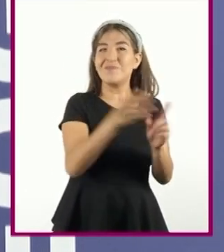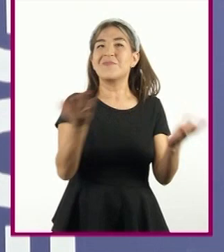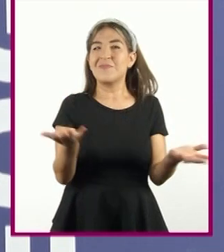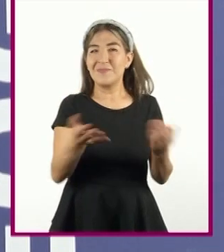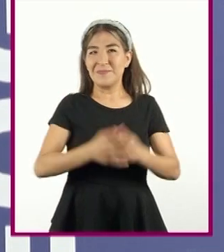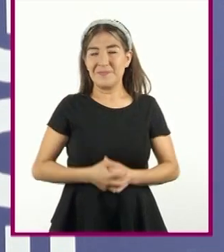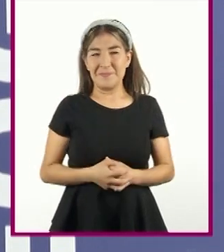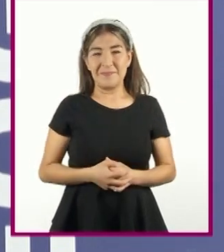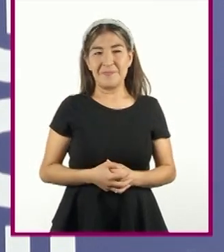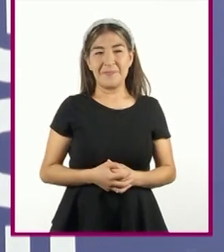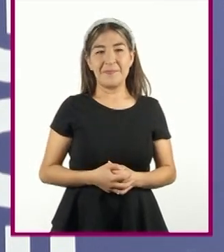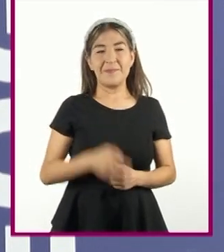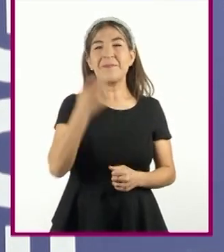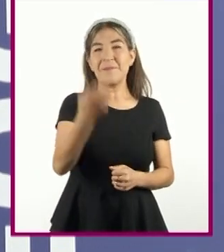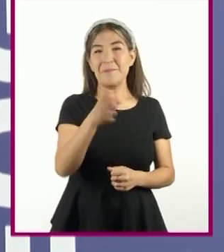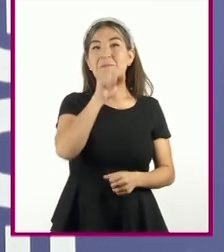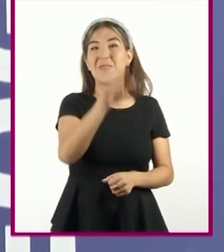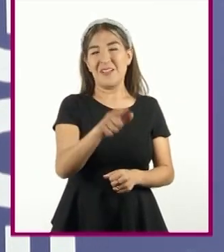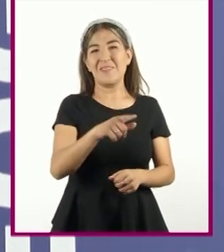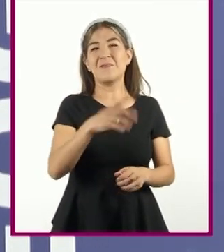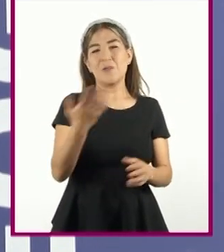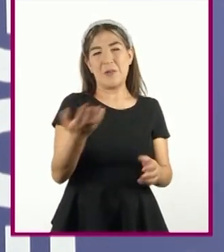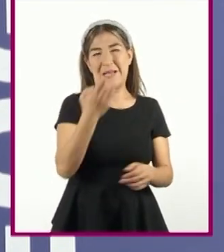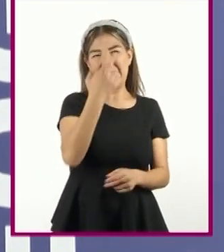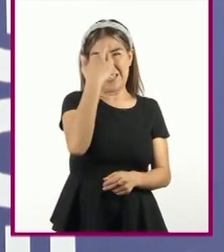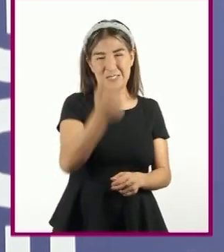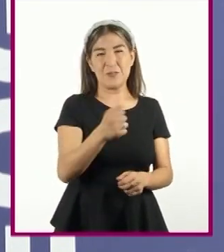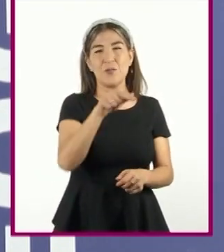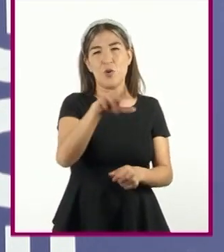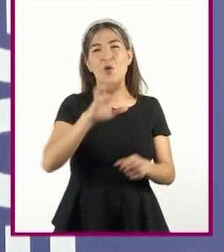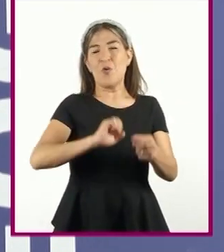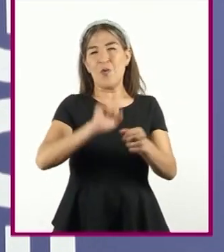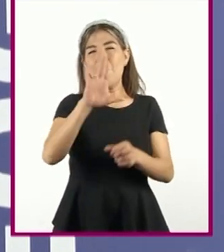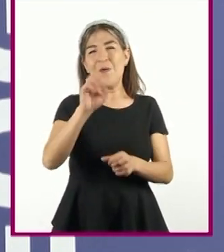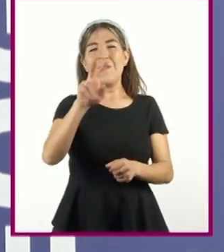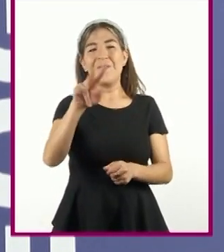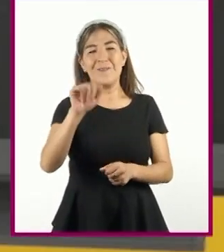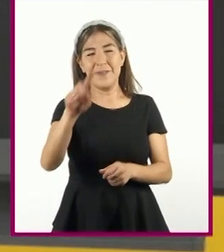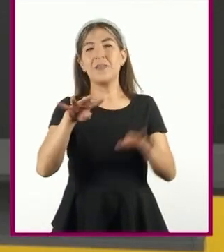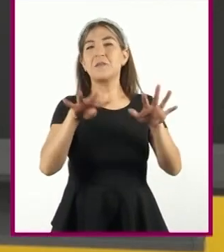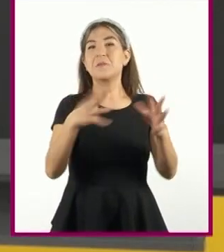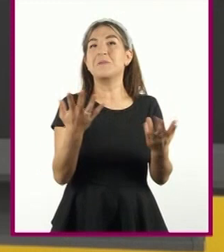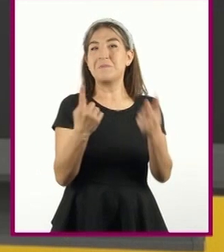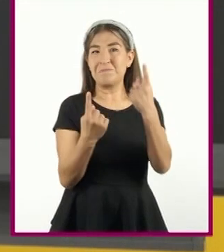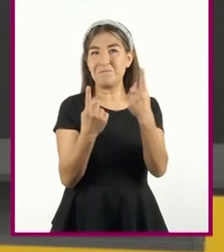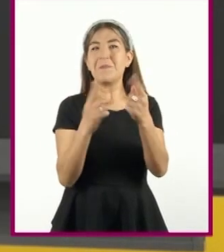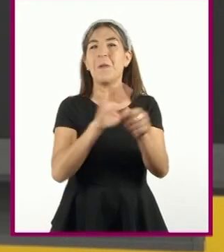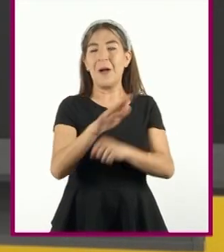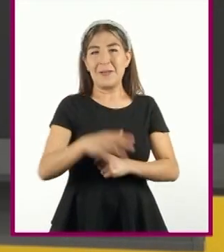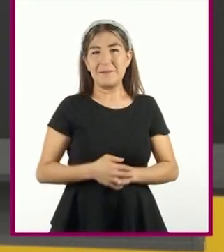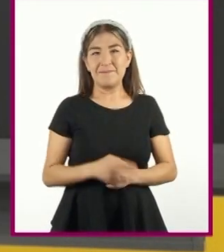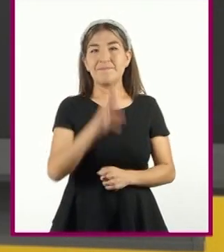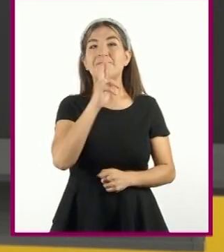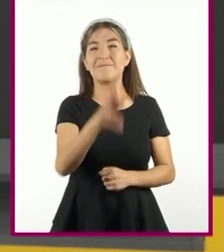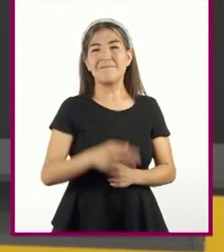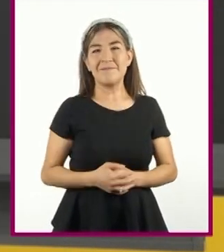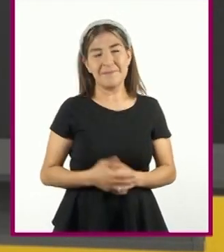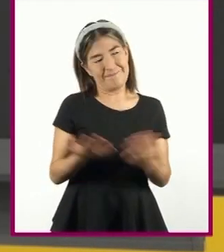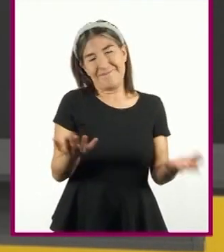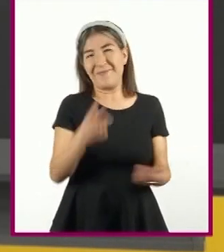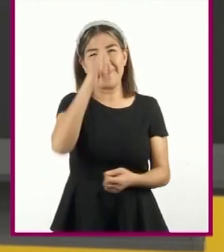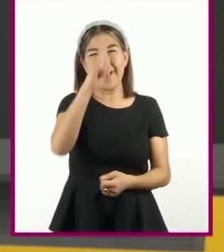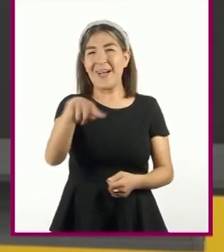probabilidad de contagiarse de los efectos de la pandemia por COVID-19? La respuesta es